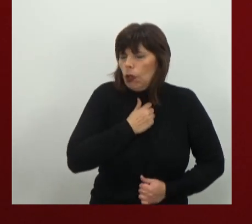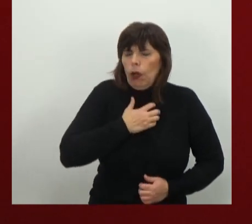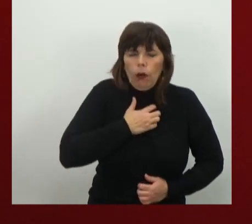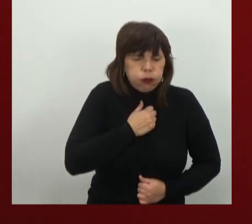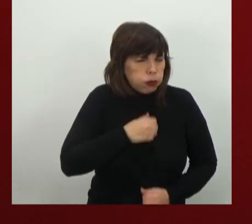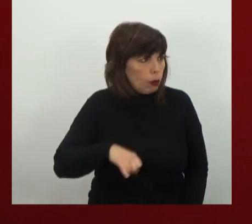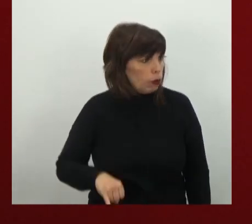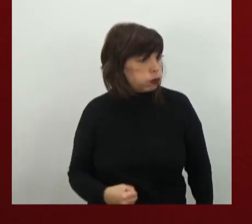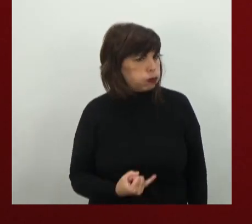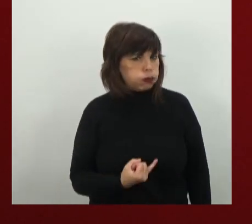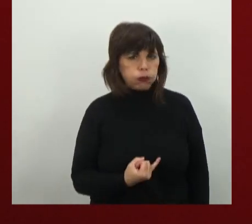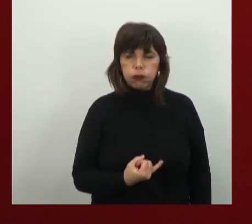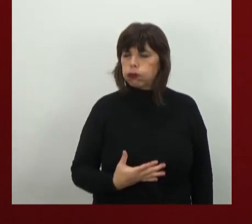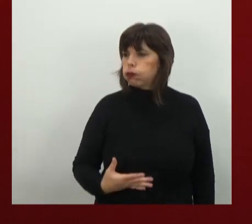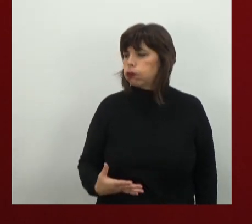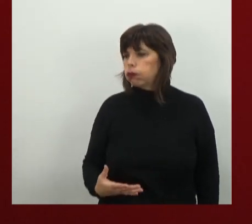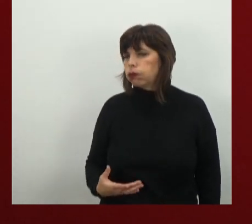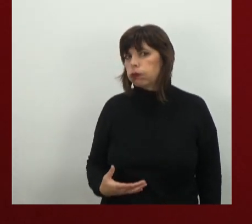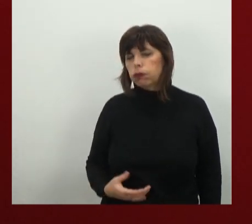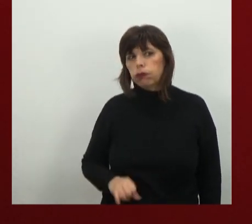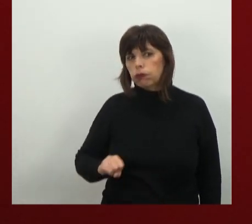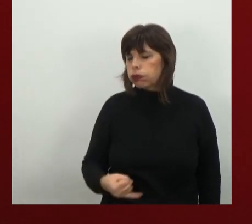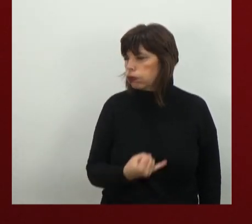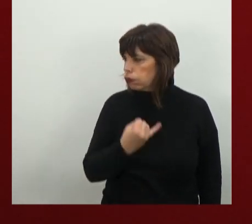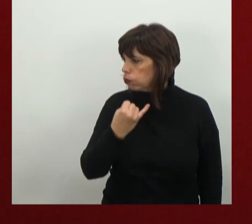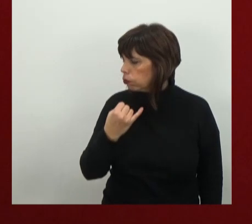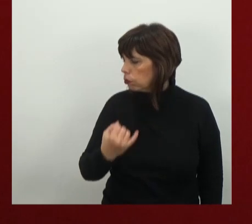cansa. El agobio es muy peligroso.